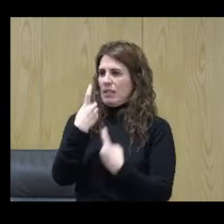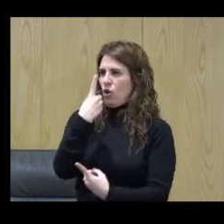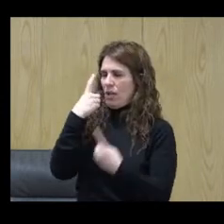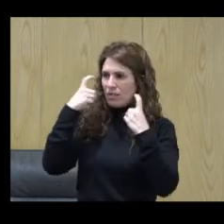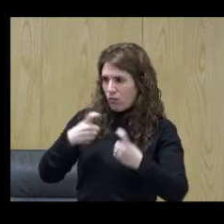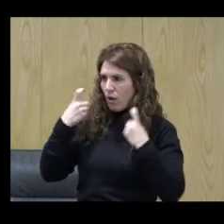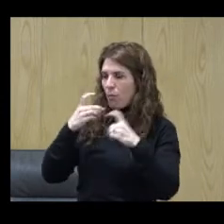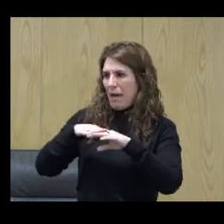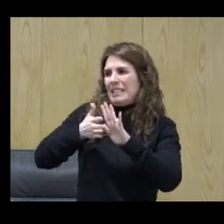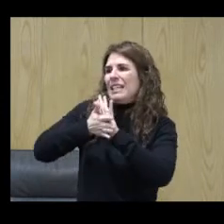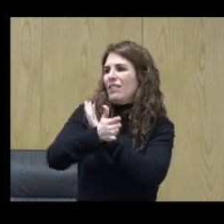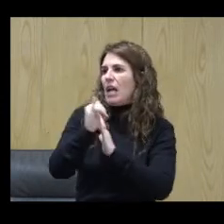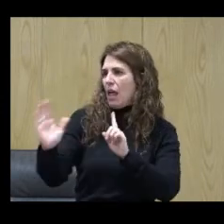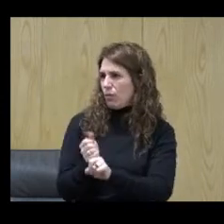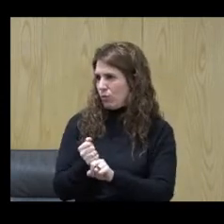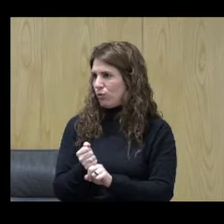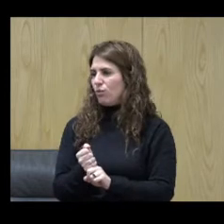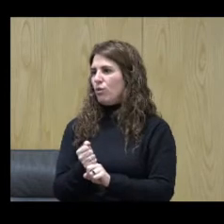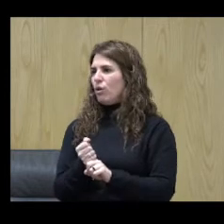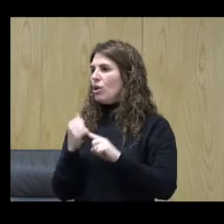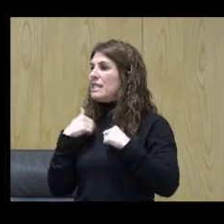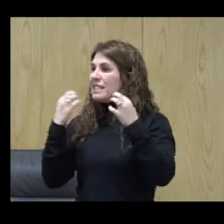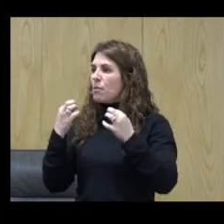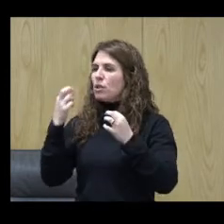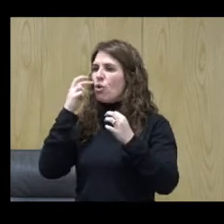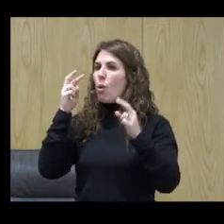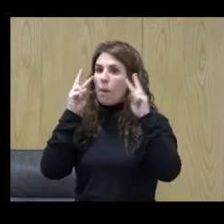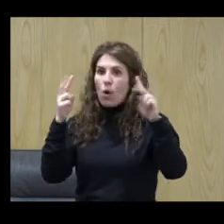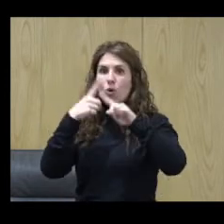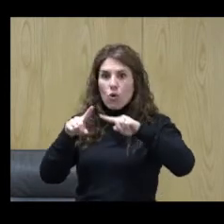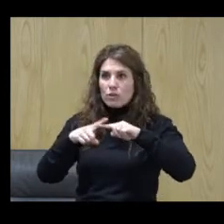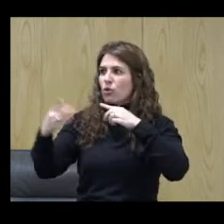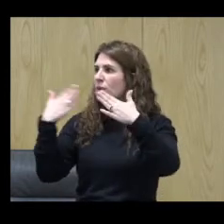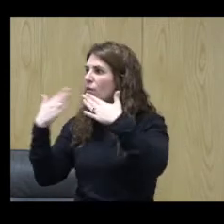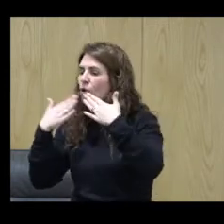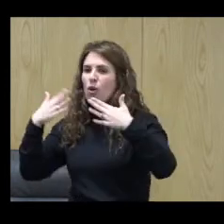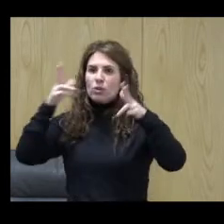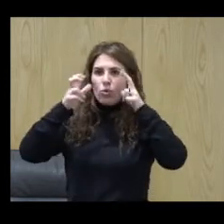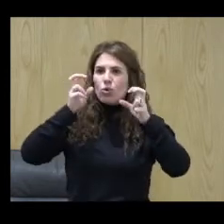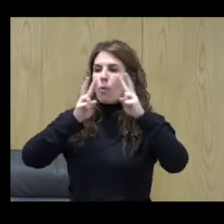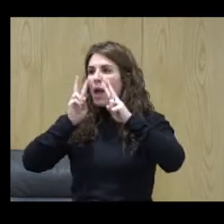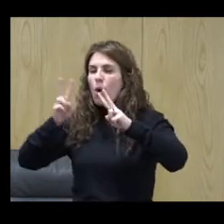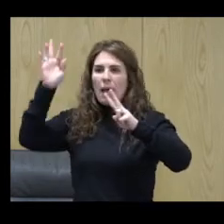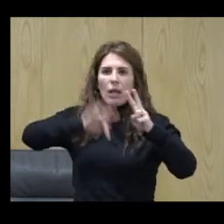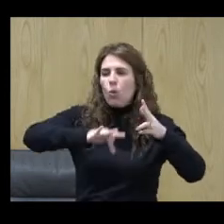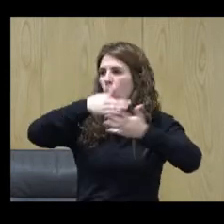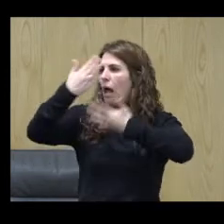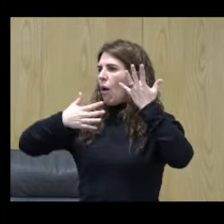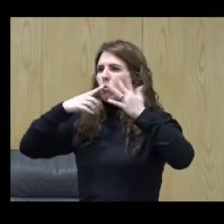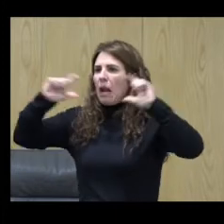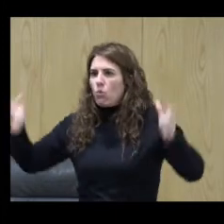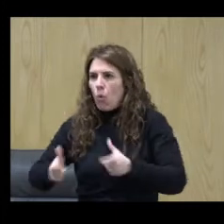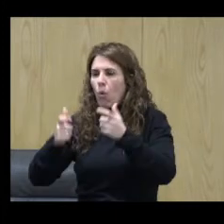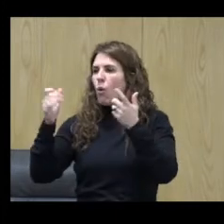del significado. O sea, yo lo que hago siempre es buscar el significado, en cualquier conversación, en una película, en una reunión que